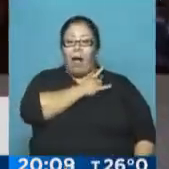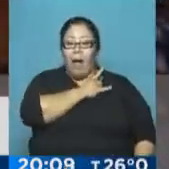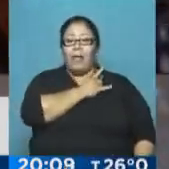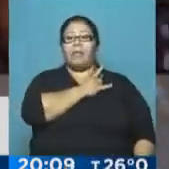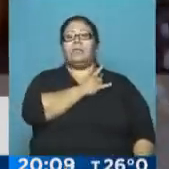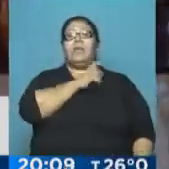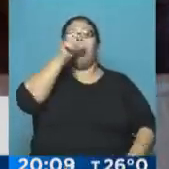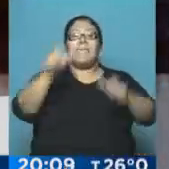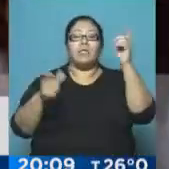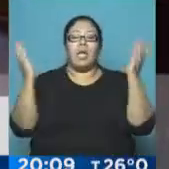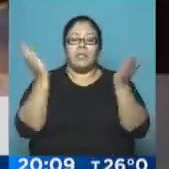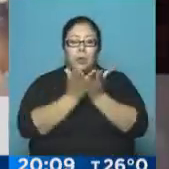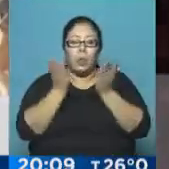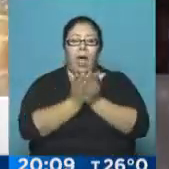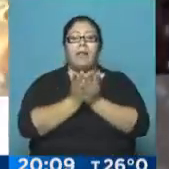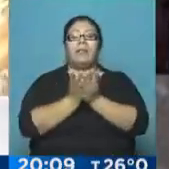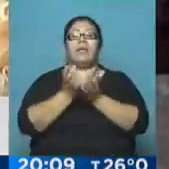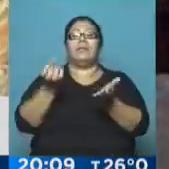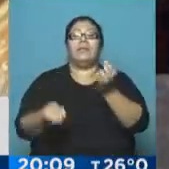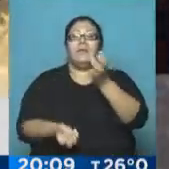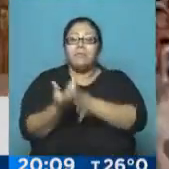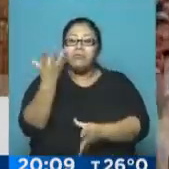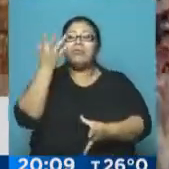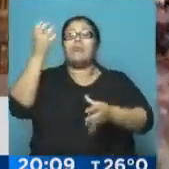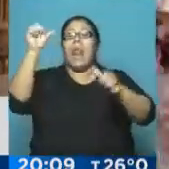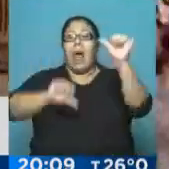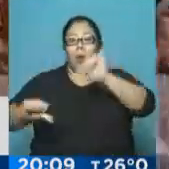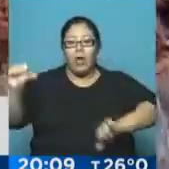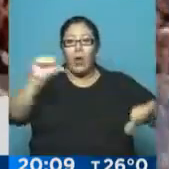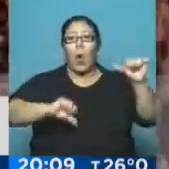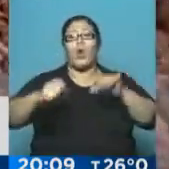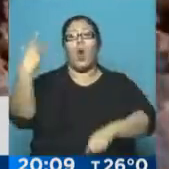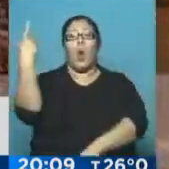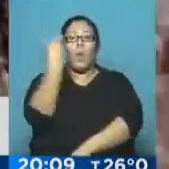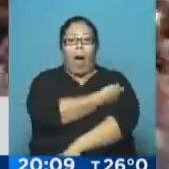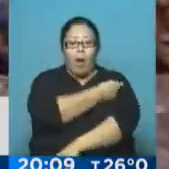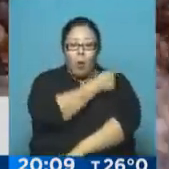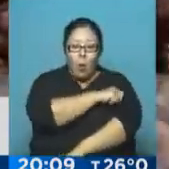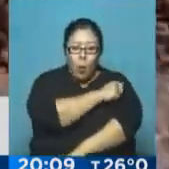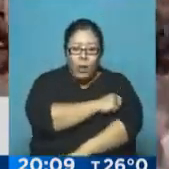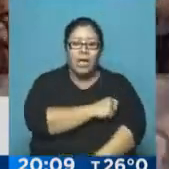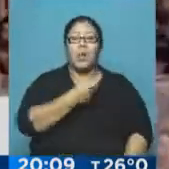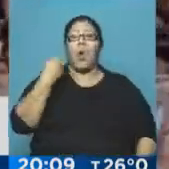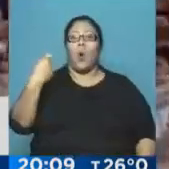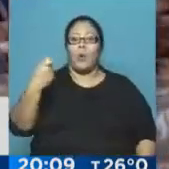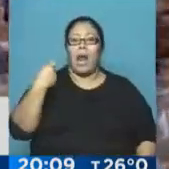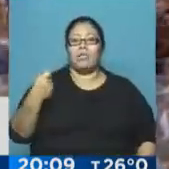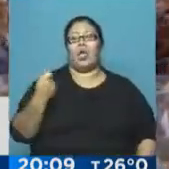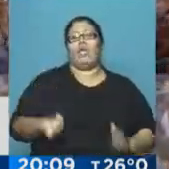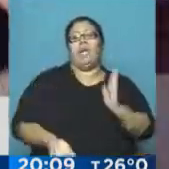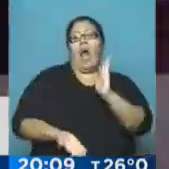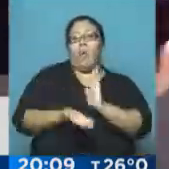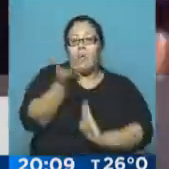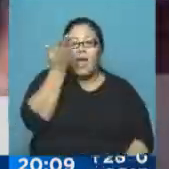más estudiantes, más laboratorios, más vacunas, más jubilaciones, más aumentos,